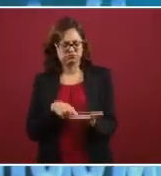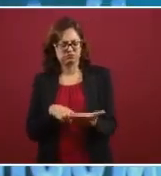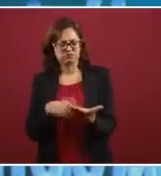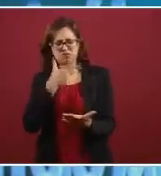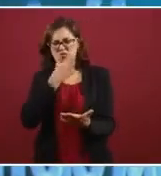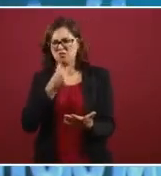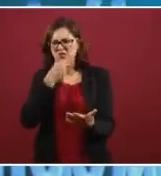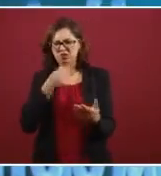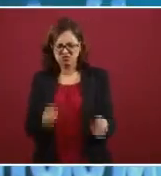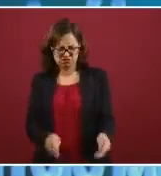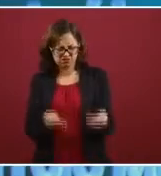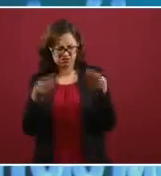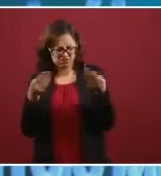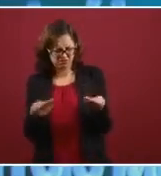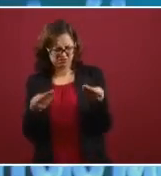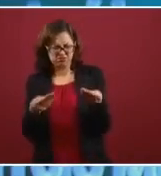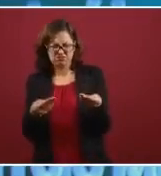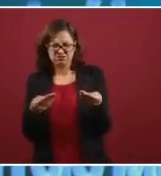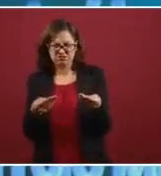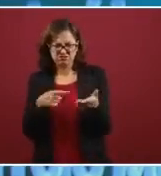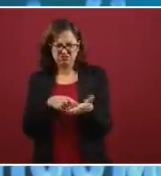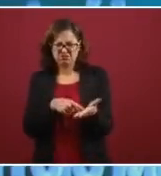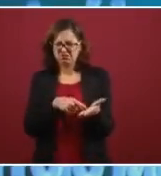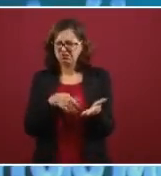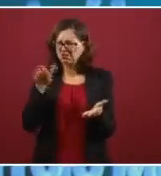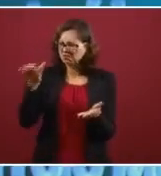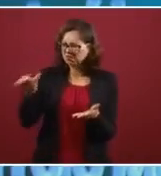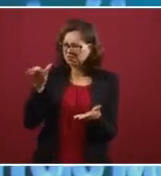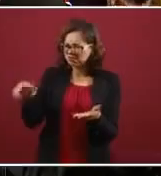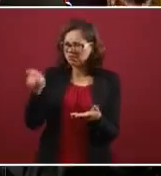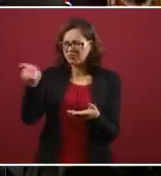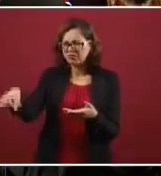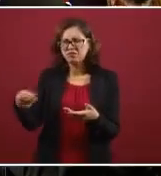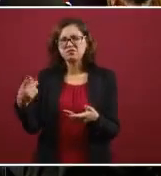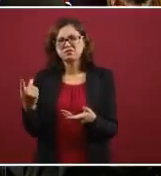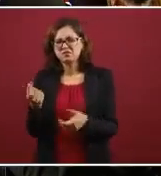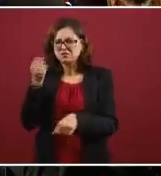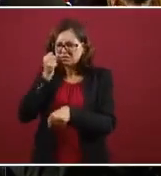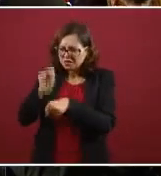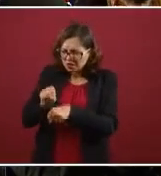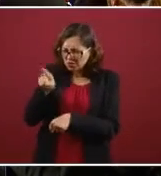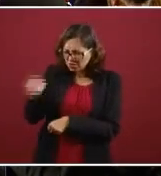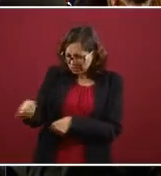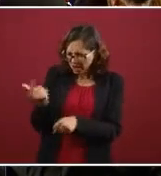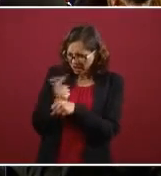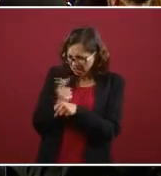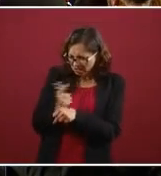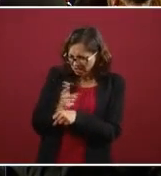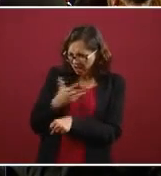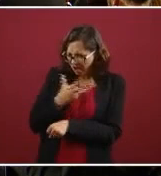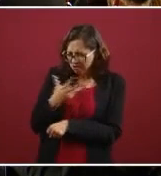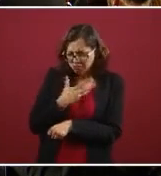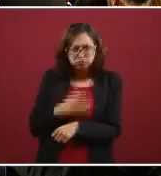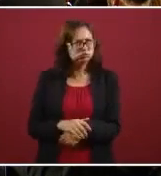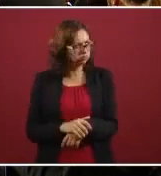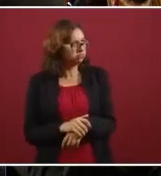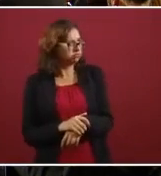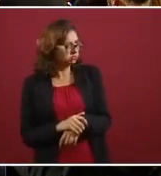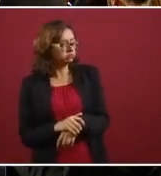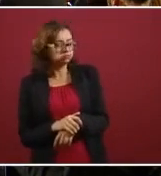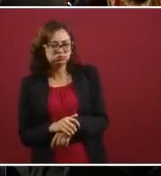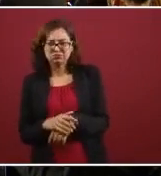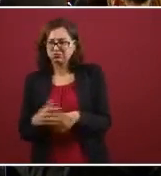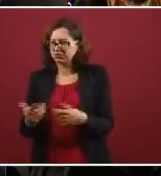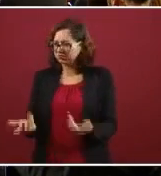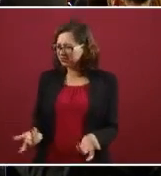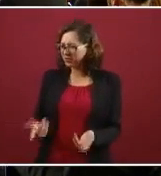este, Diego Álvarez, al secretario vestido del calzón de manta: oiga, ¿es usted licenciado? Sí, señor. ¿No